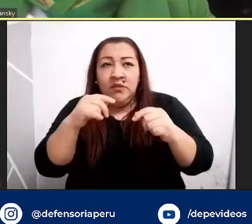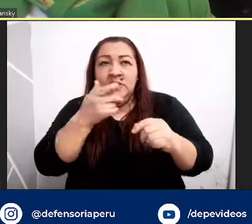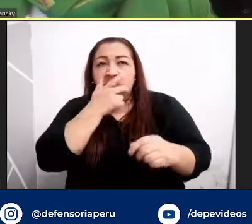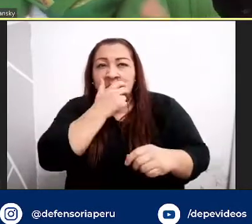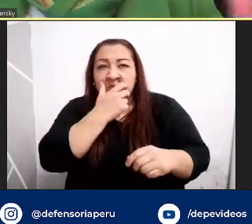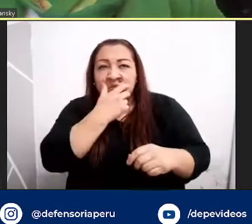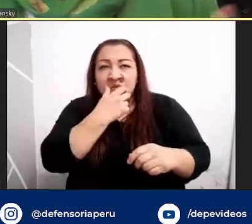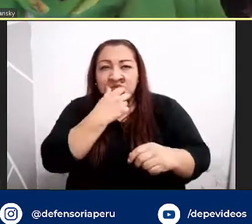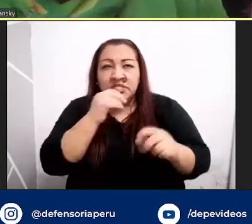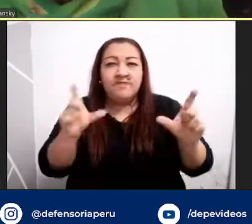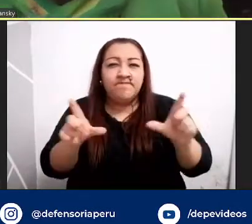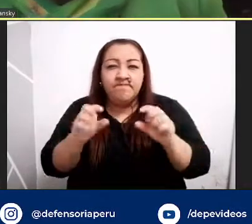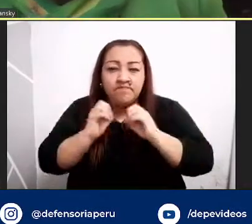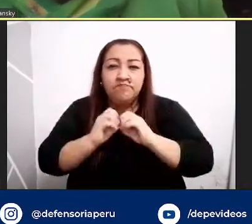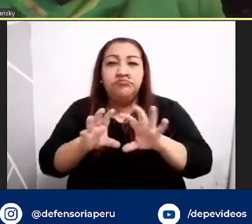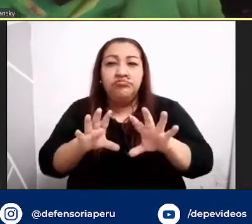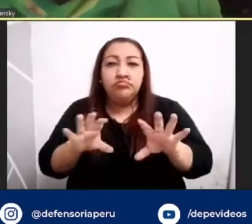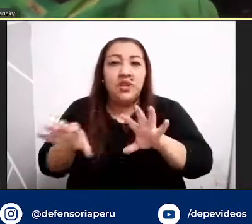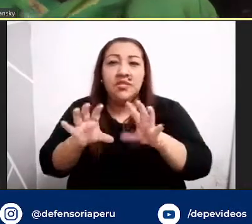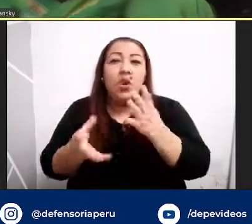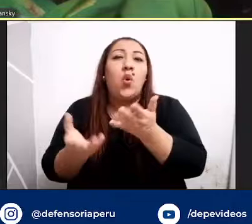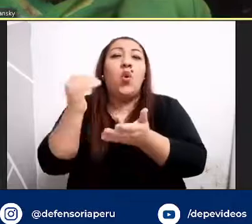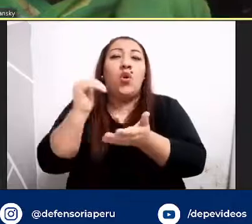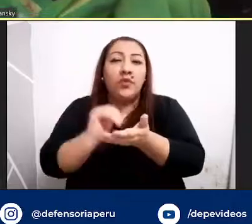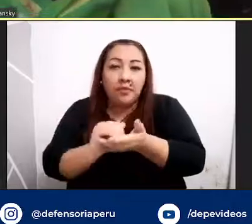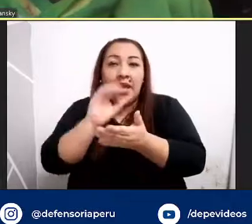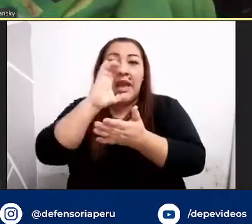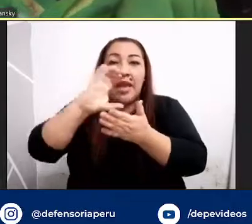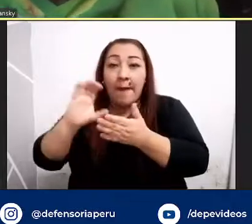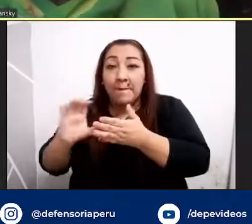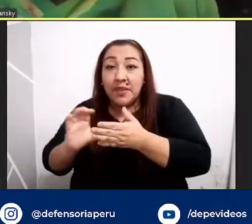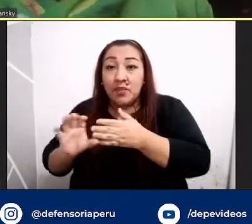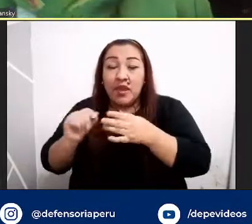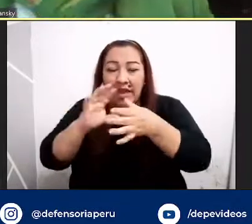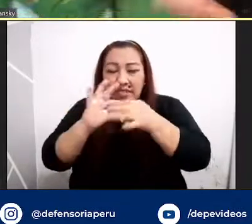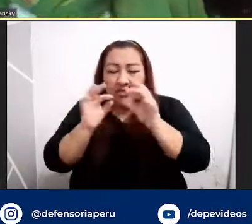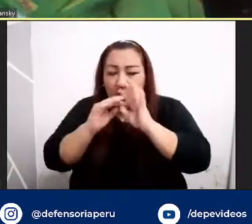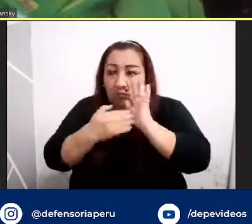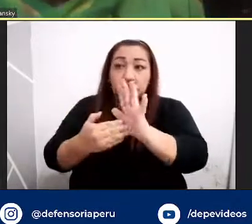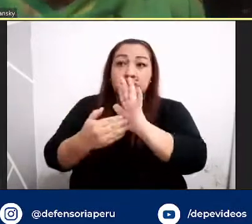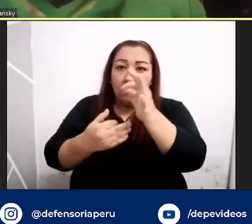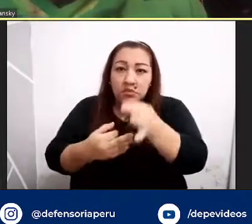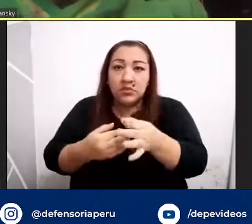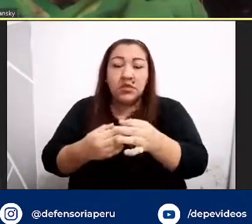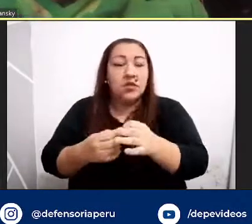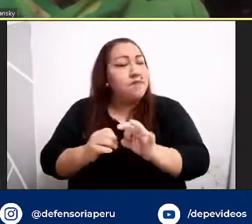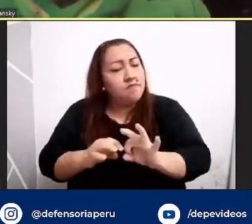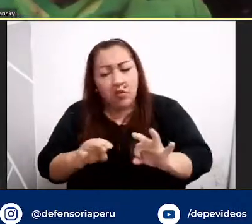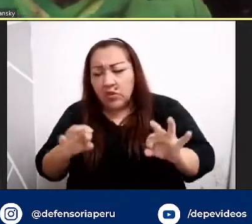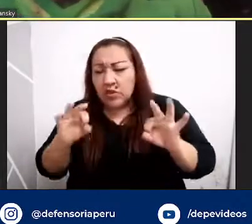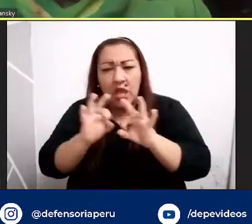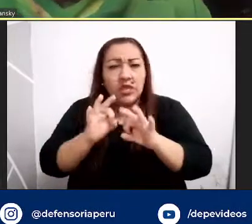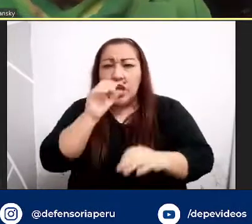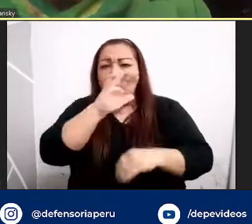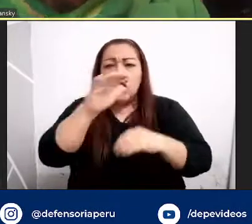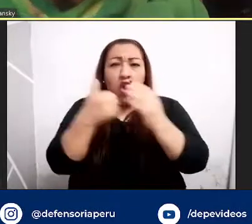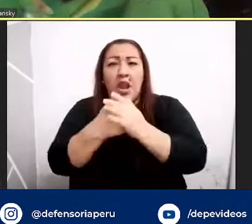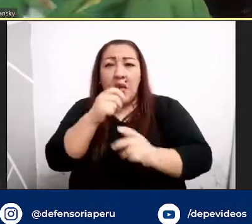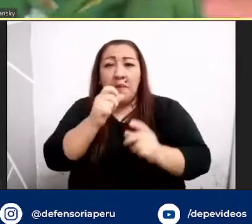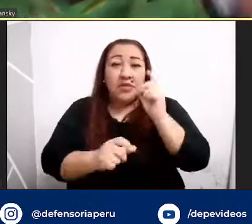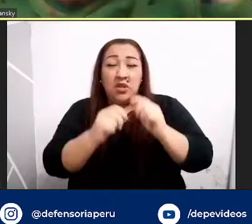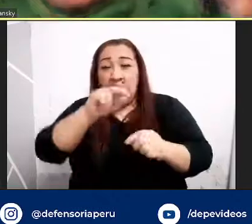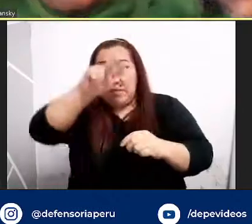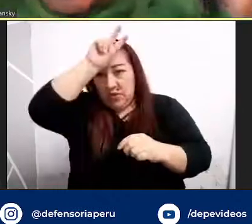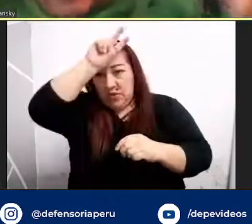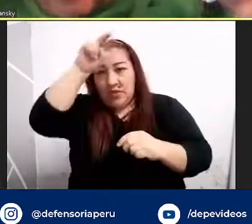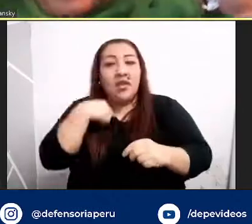medios rehacer un capítulo de nuestra historia que es absolutamente imprescindible que todos los peruanos lo tengamos claro